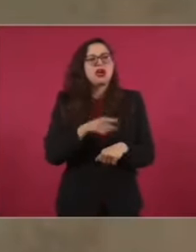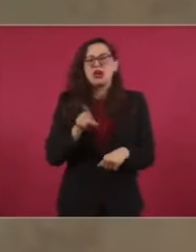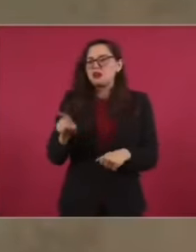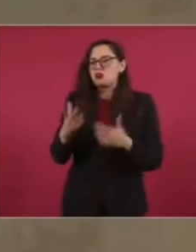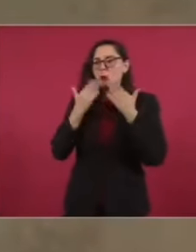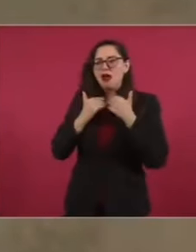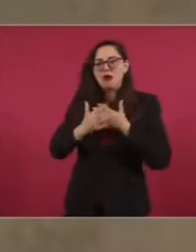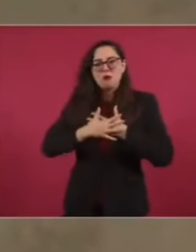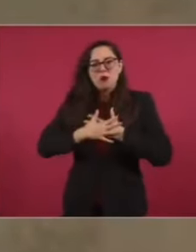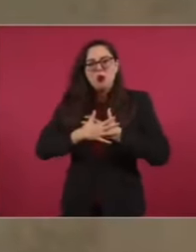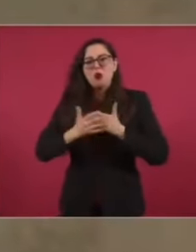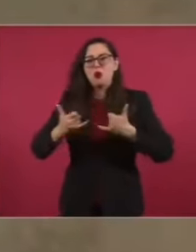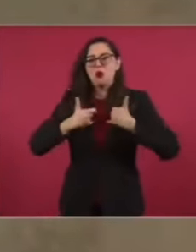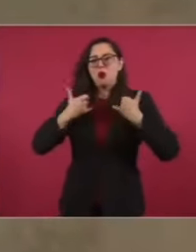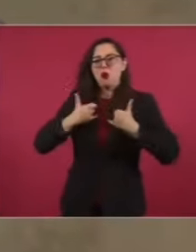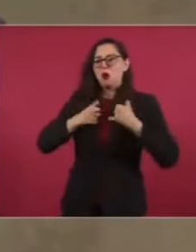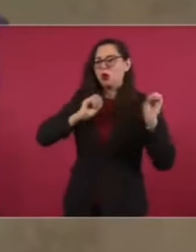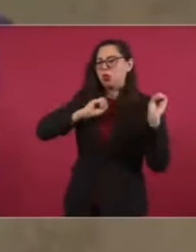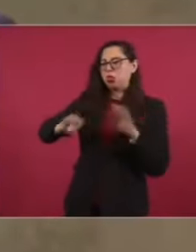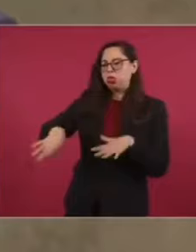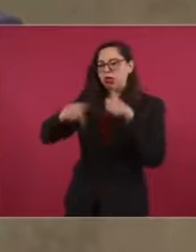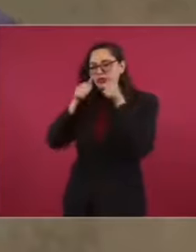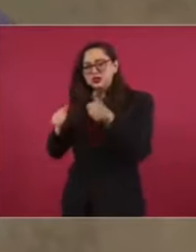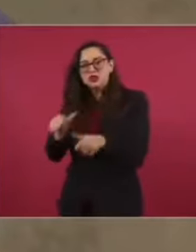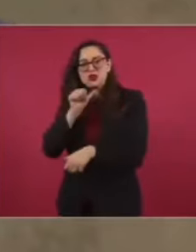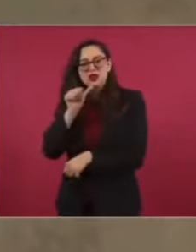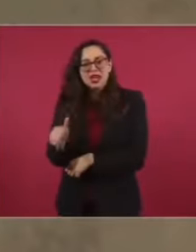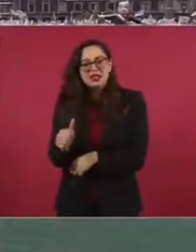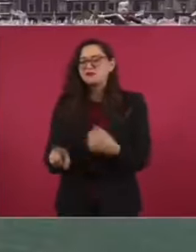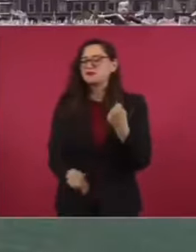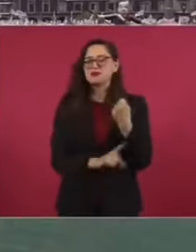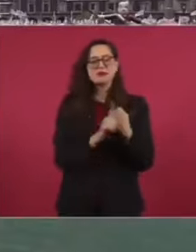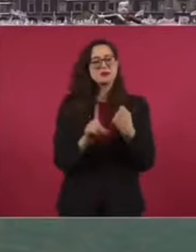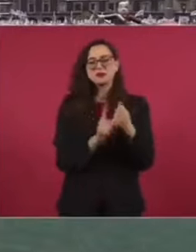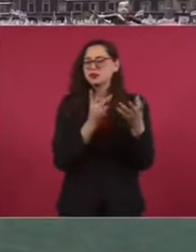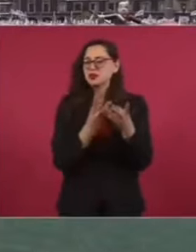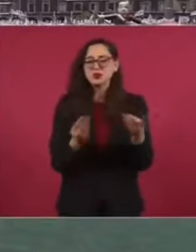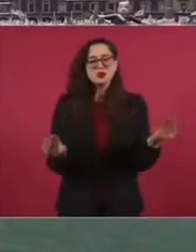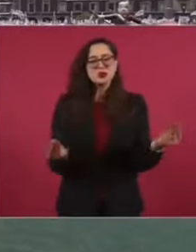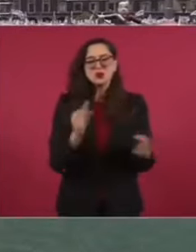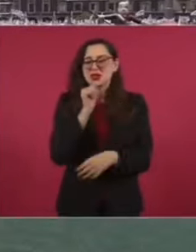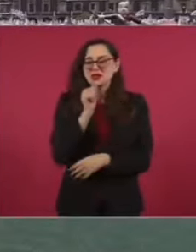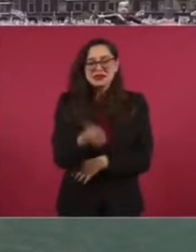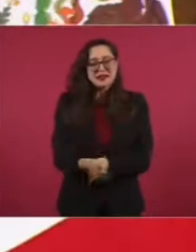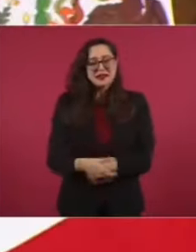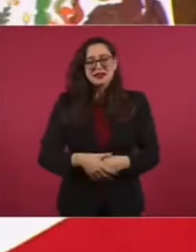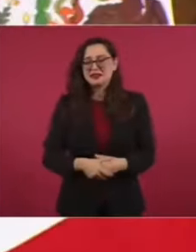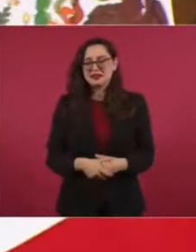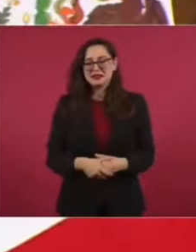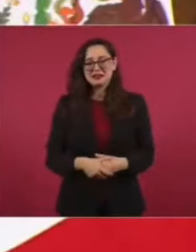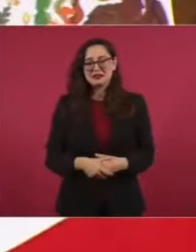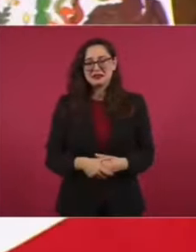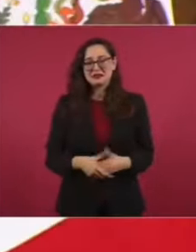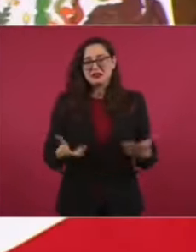presidente habló en torno al PRD, así es, oficialmente el PRD